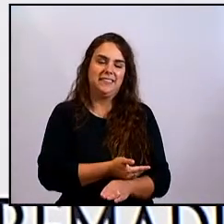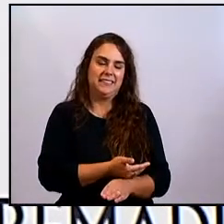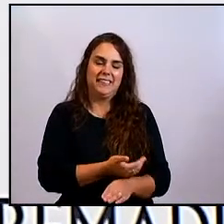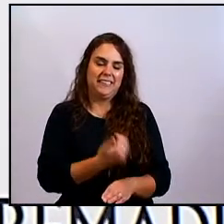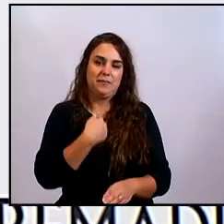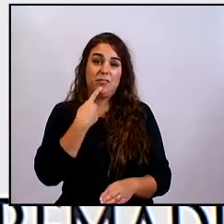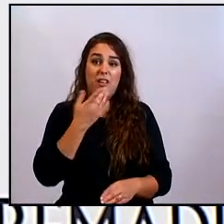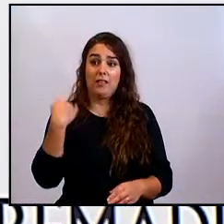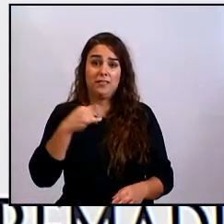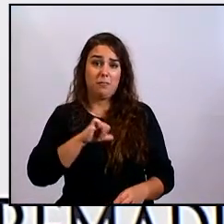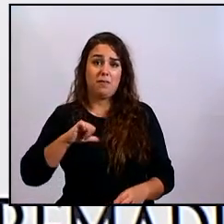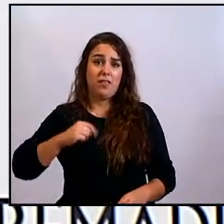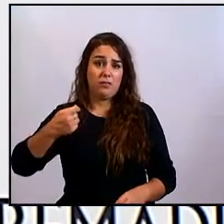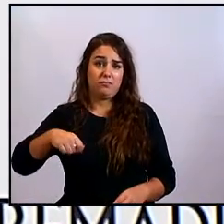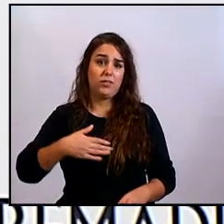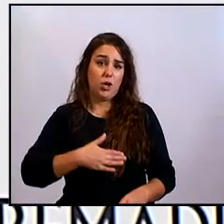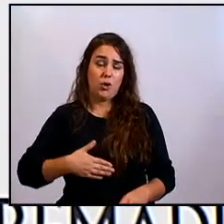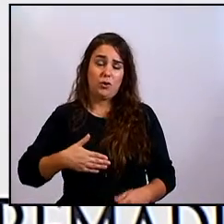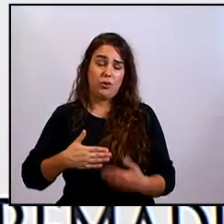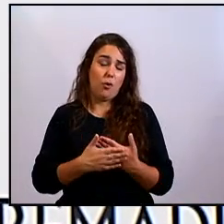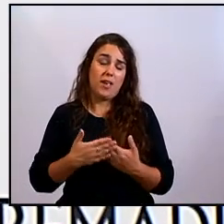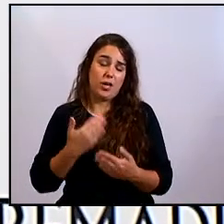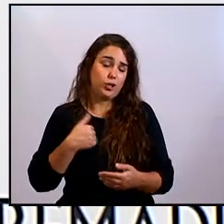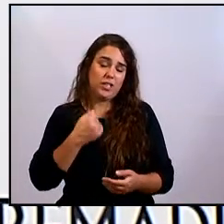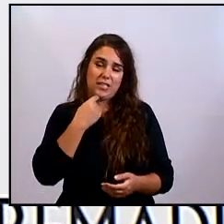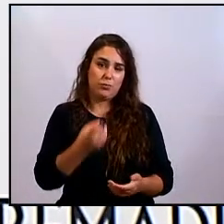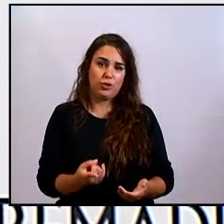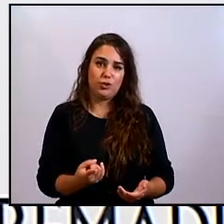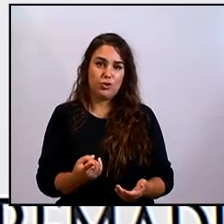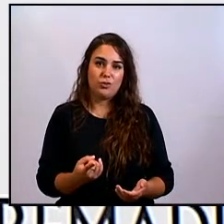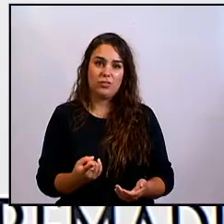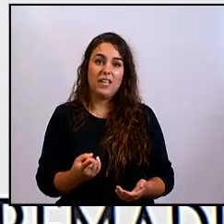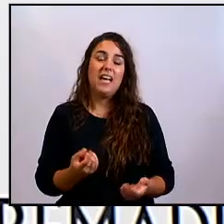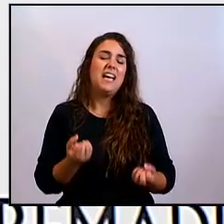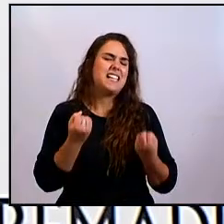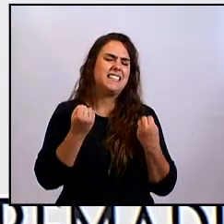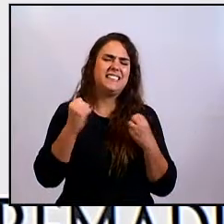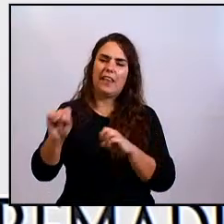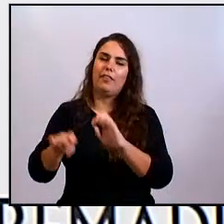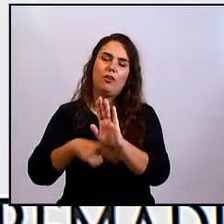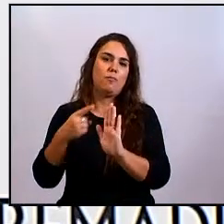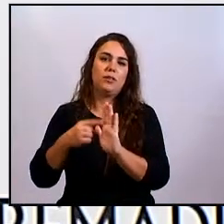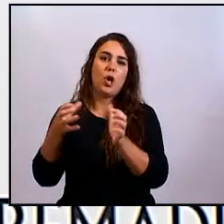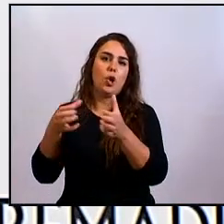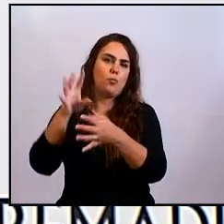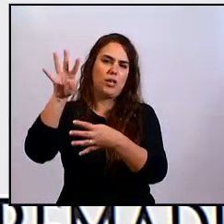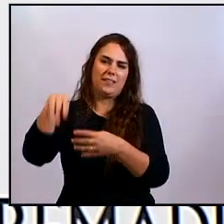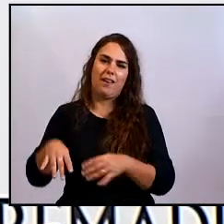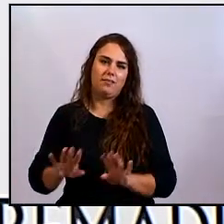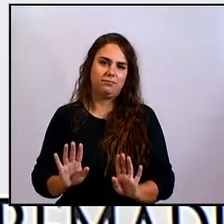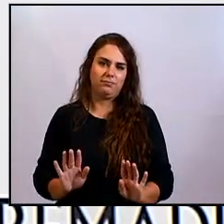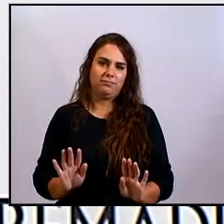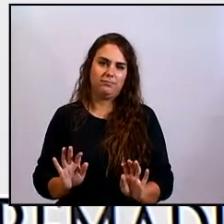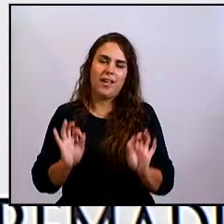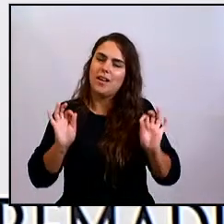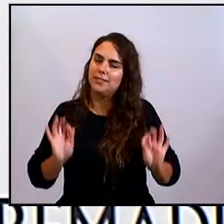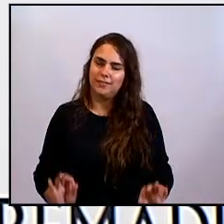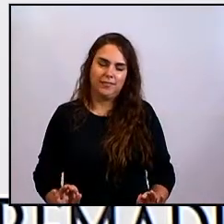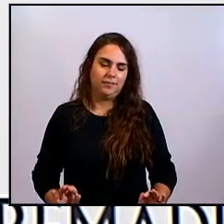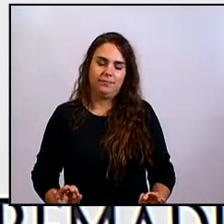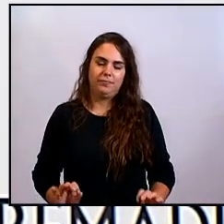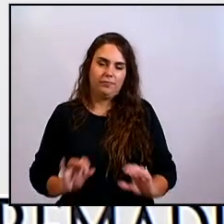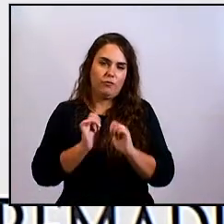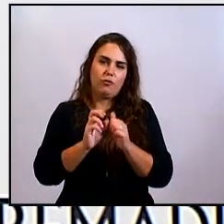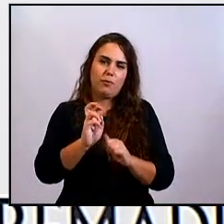en privado yo al presidente del Gobierno de España. Una de ellas es el rechazo absoluto al cupo catalán, como no puede ser de otra manera.